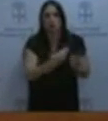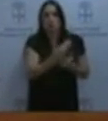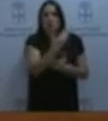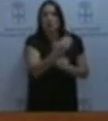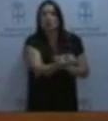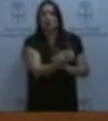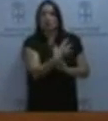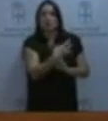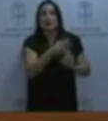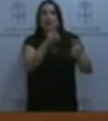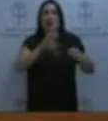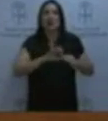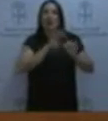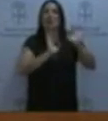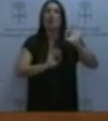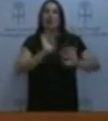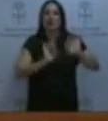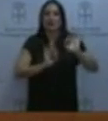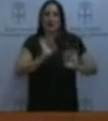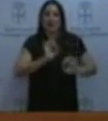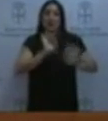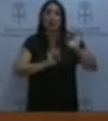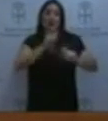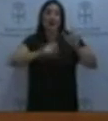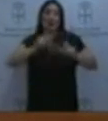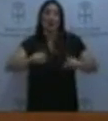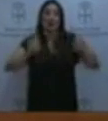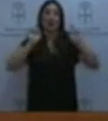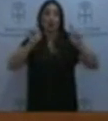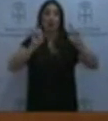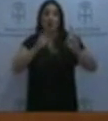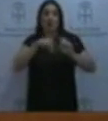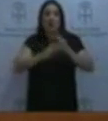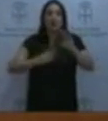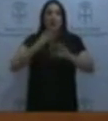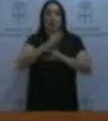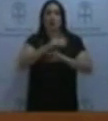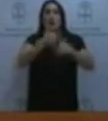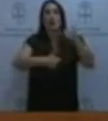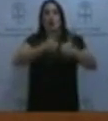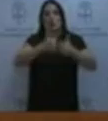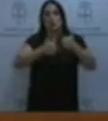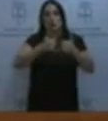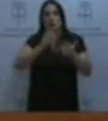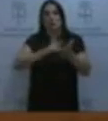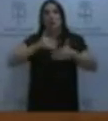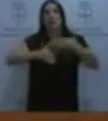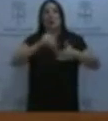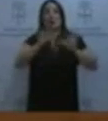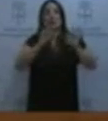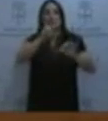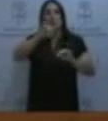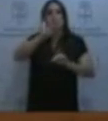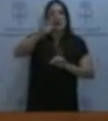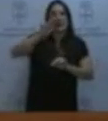relativa a los porcentajes de personal docente que habían concurrido a las oposiciones en los procesos selectivos de 2015